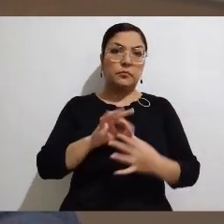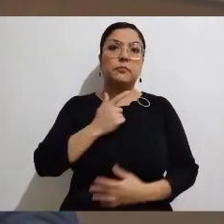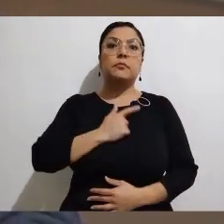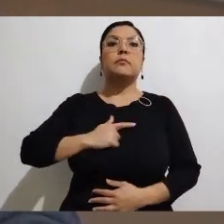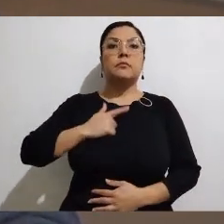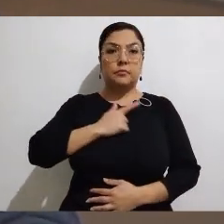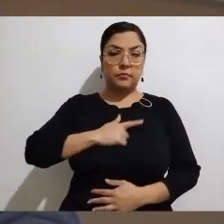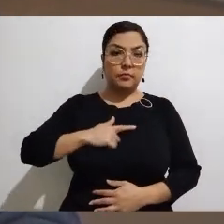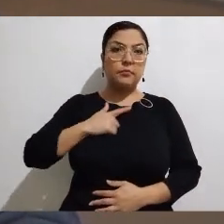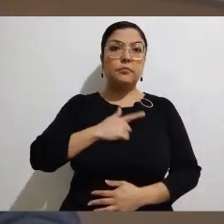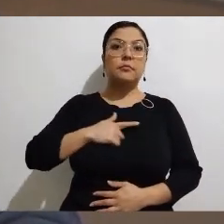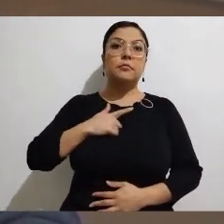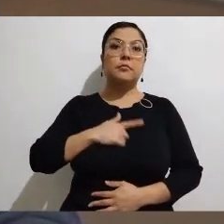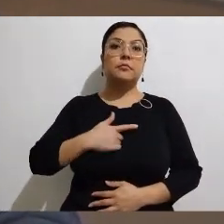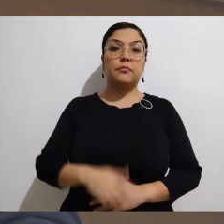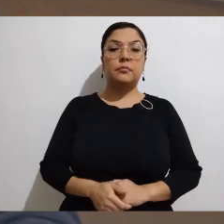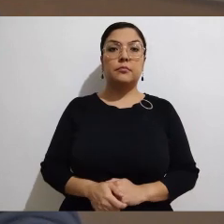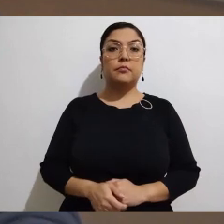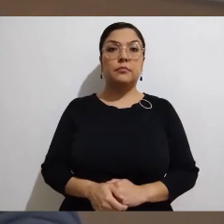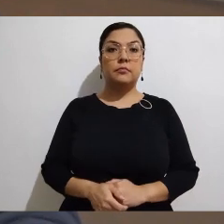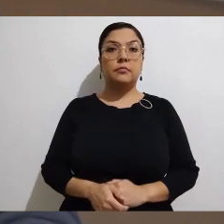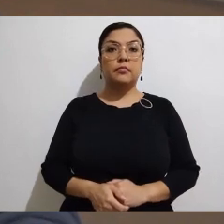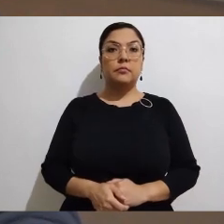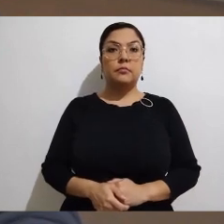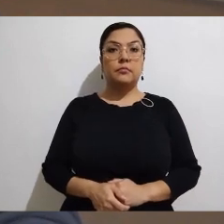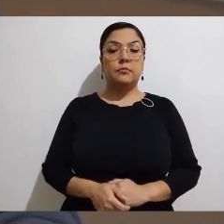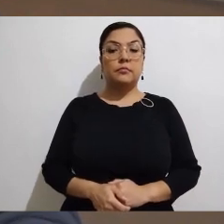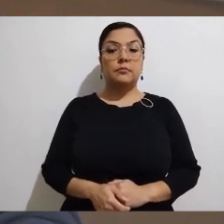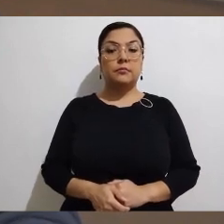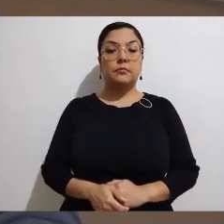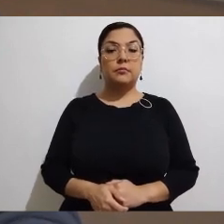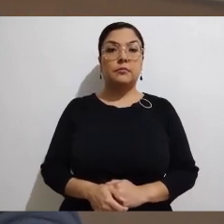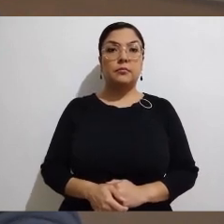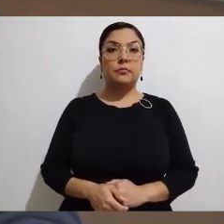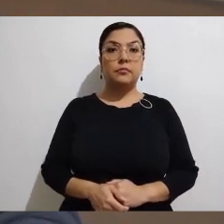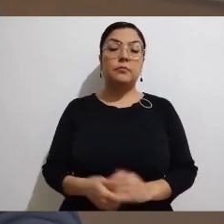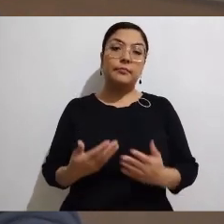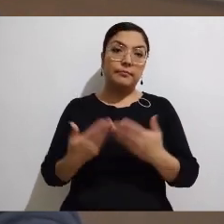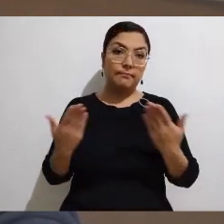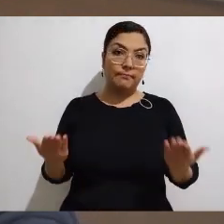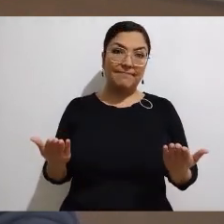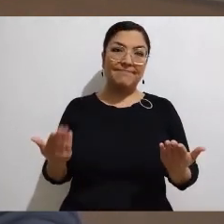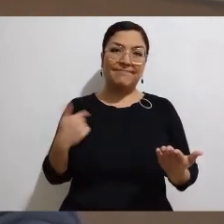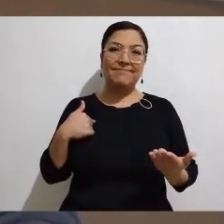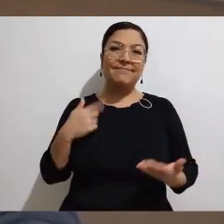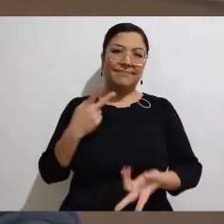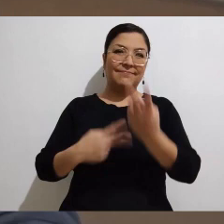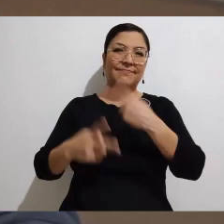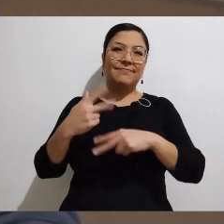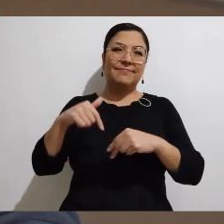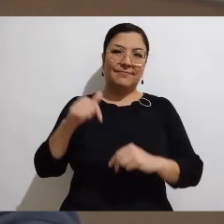mí me apasiona desde el punto de vista profesional. Entonces, ya estamos aquí de